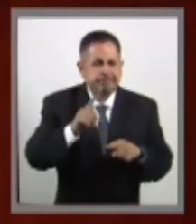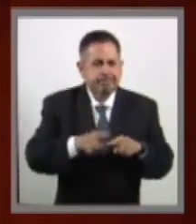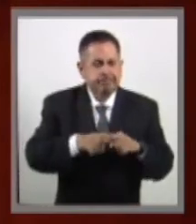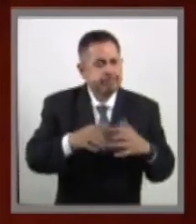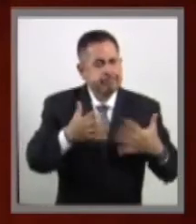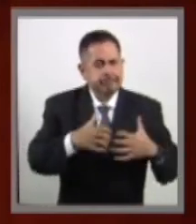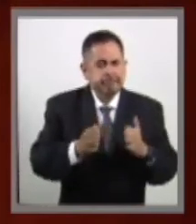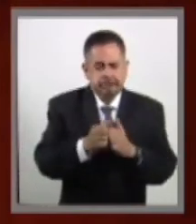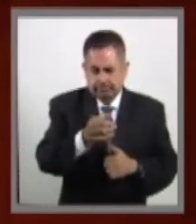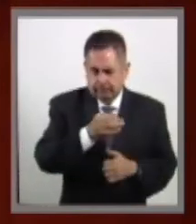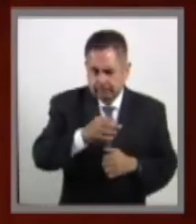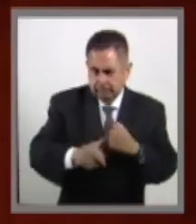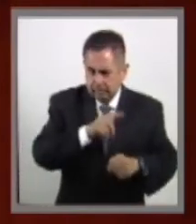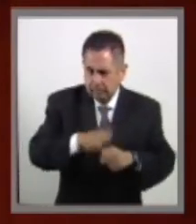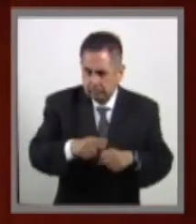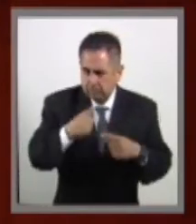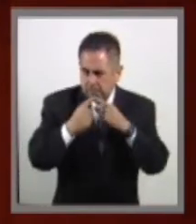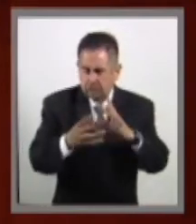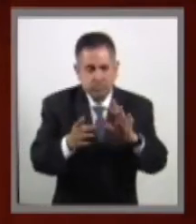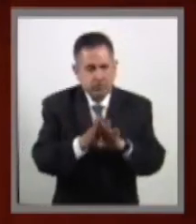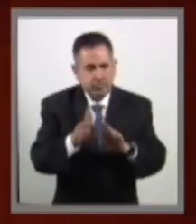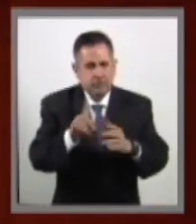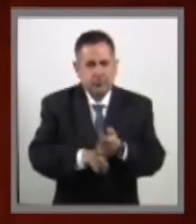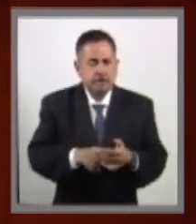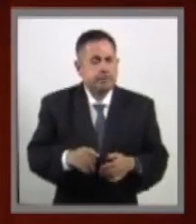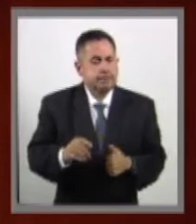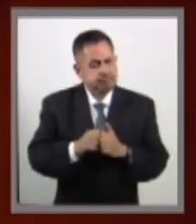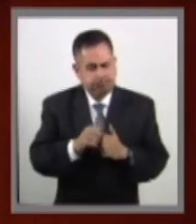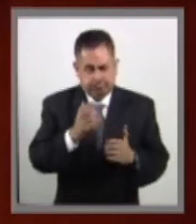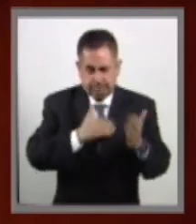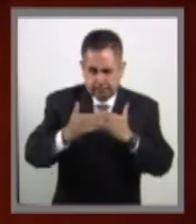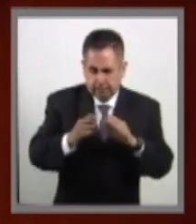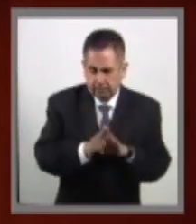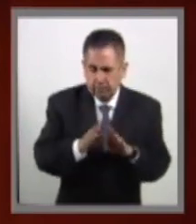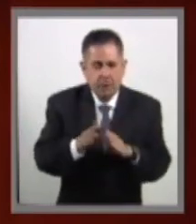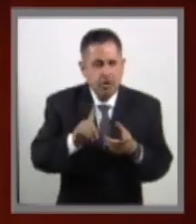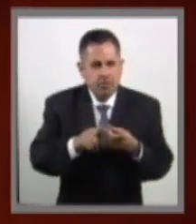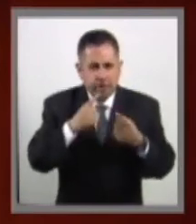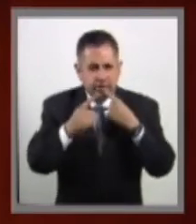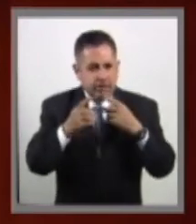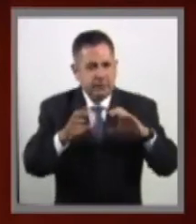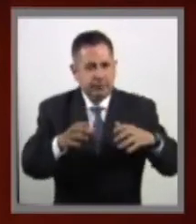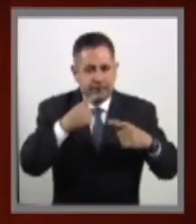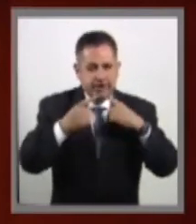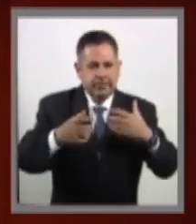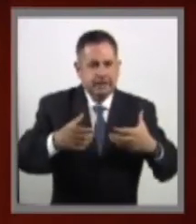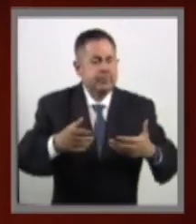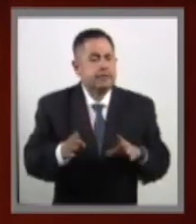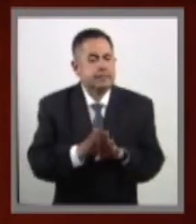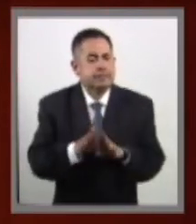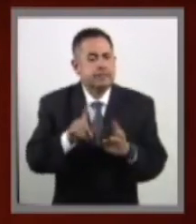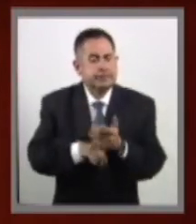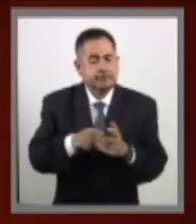que las empresas semilleras nacionales se desarrollen con éxito supervisión y vigilancia. Y los